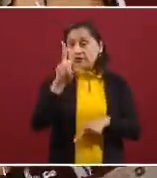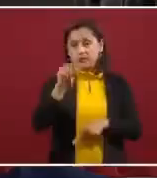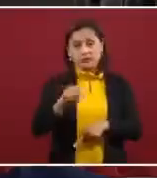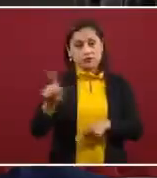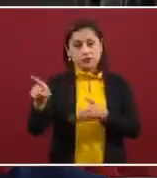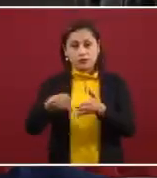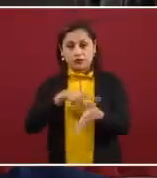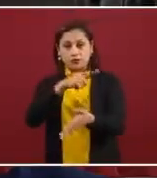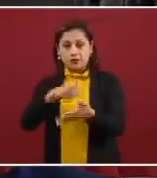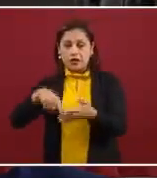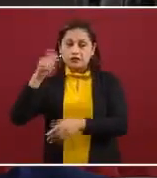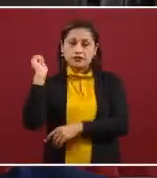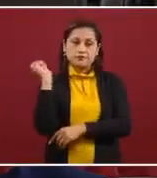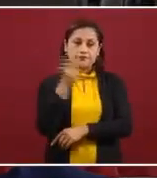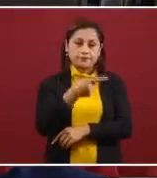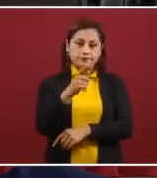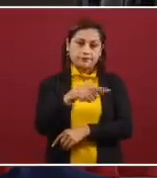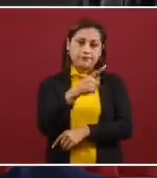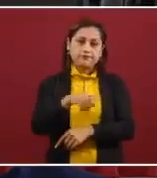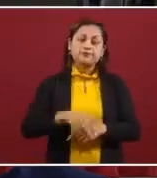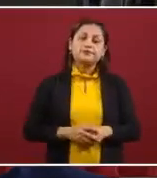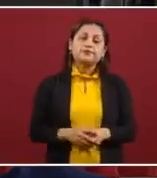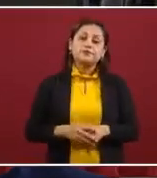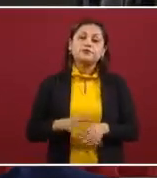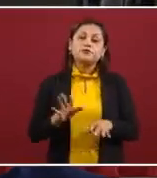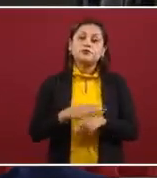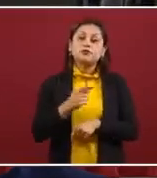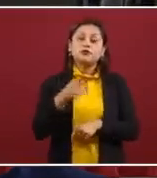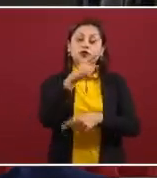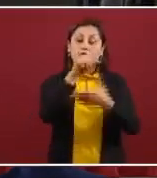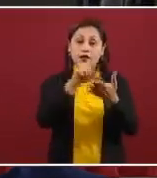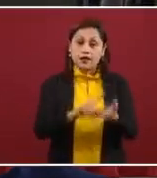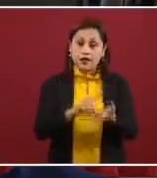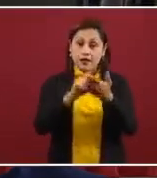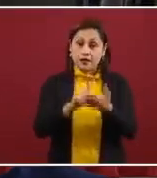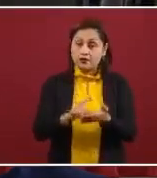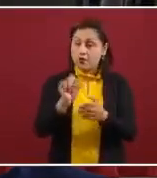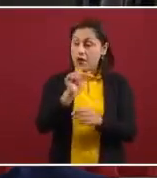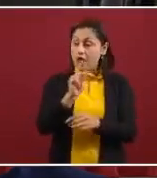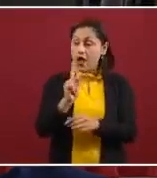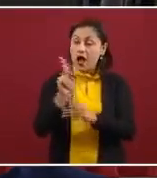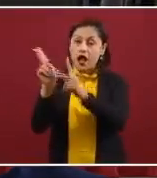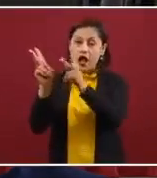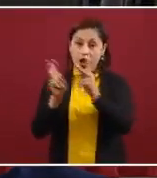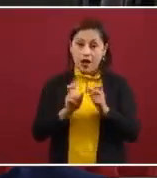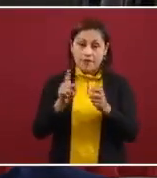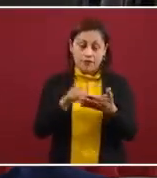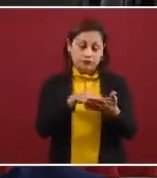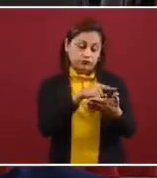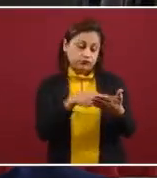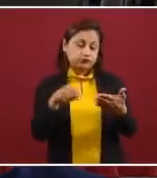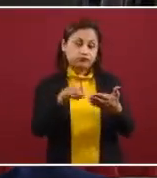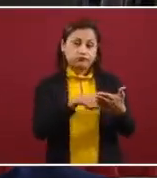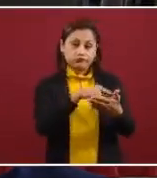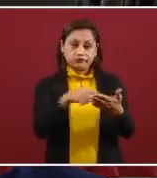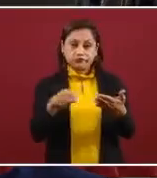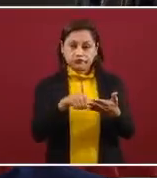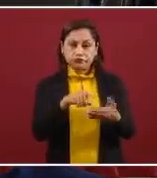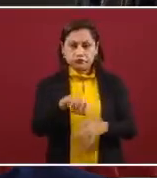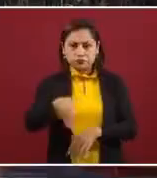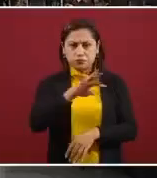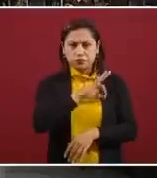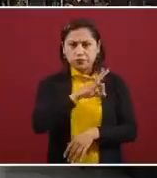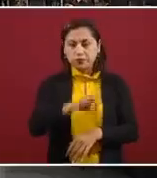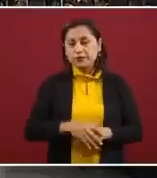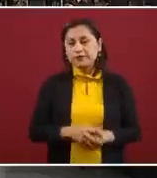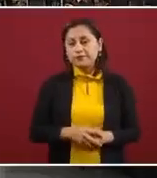Cometa en la app de Litro por Litro, que además tienen doble tacha. Muchas felicidades y muchas gracias por el